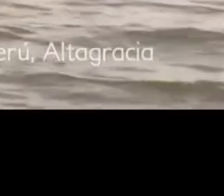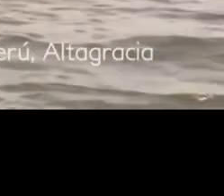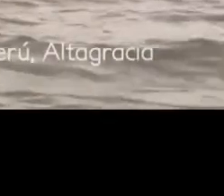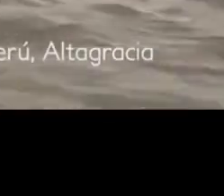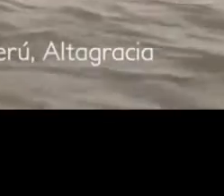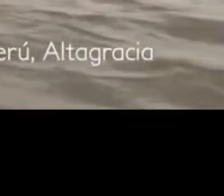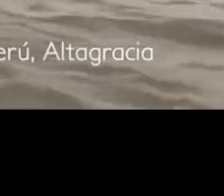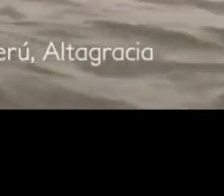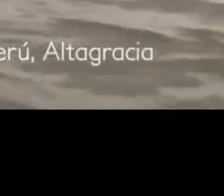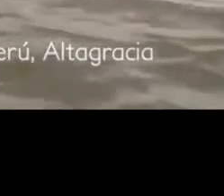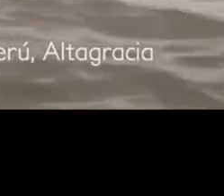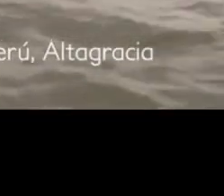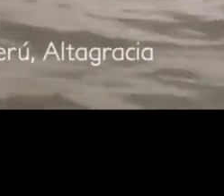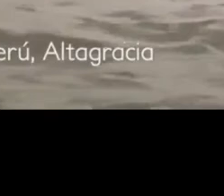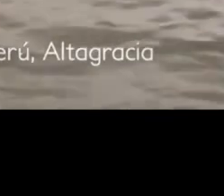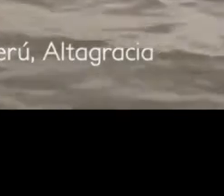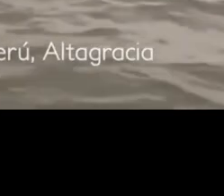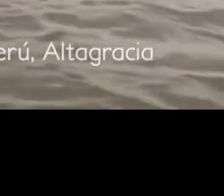y